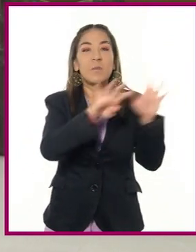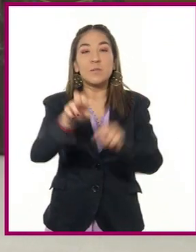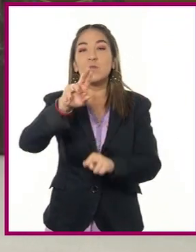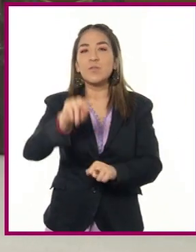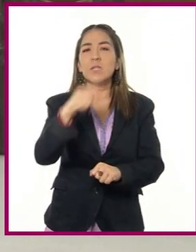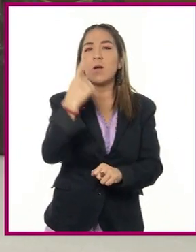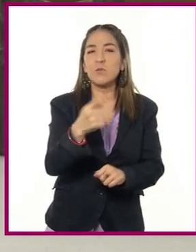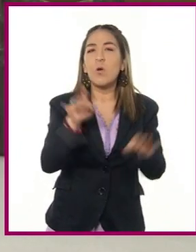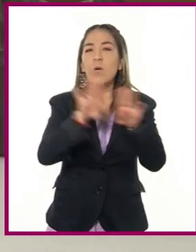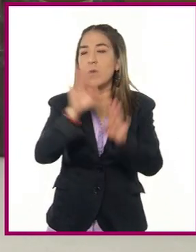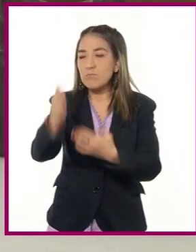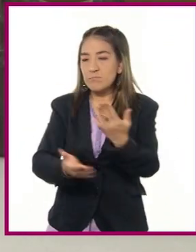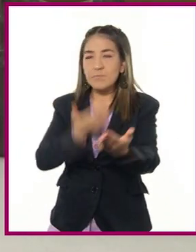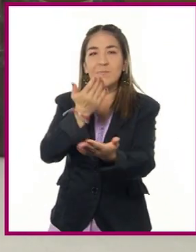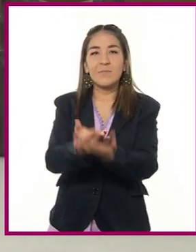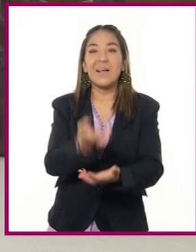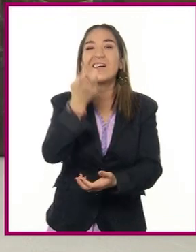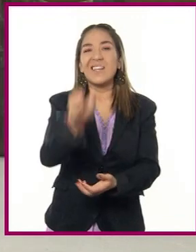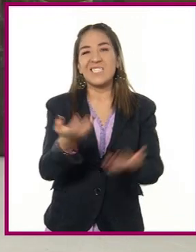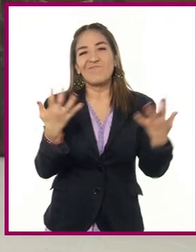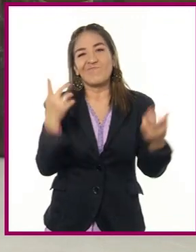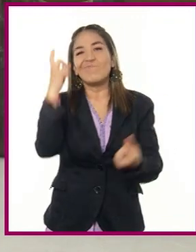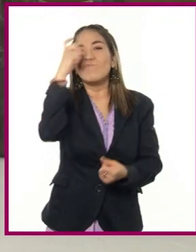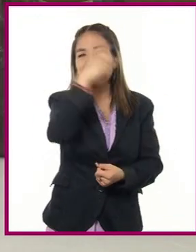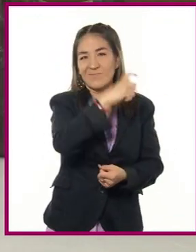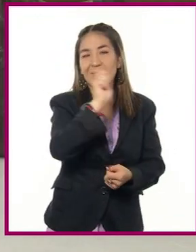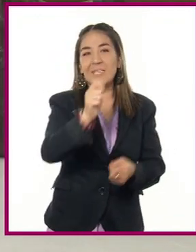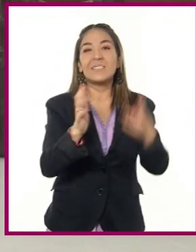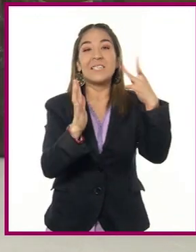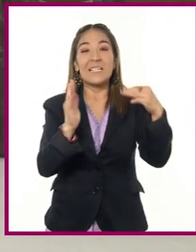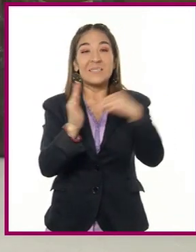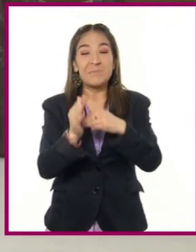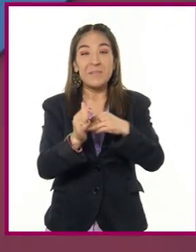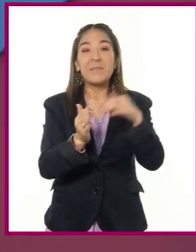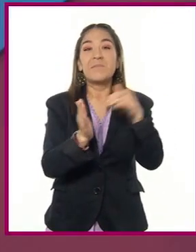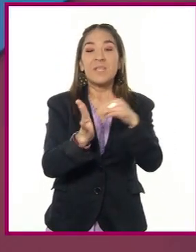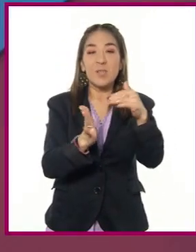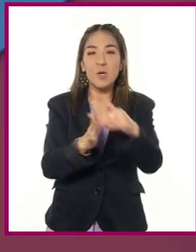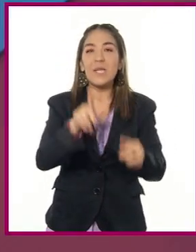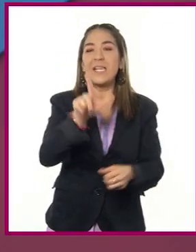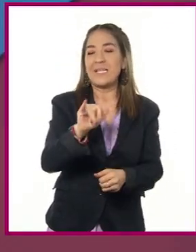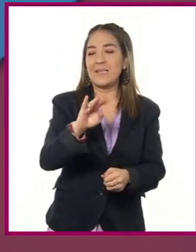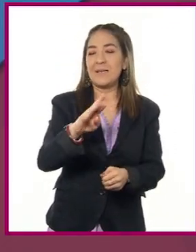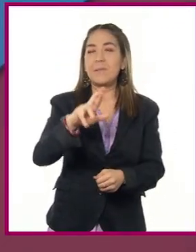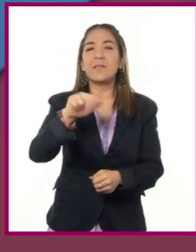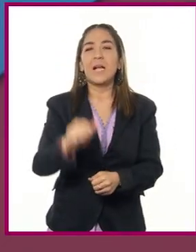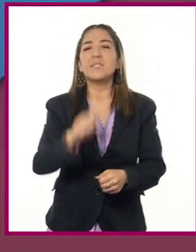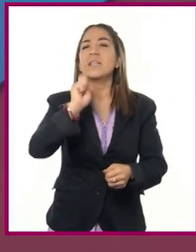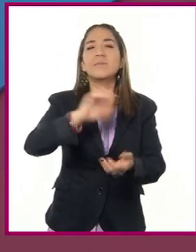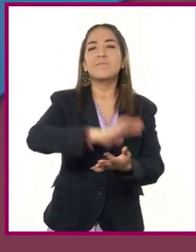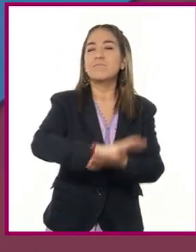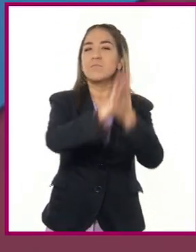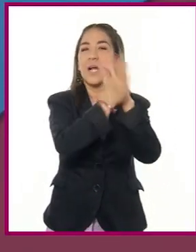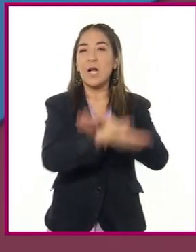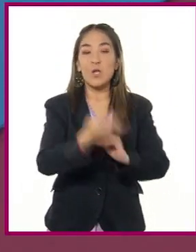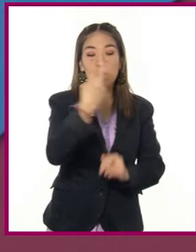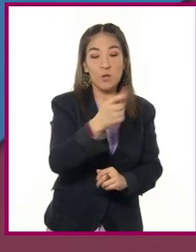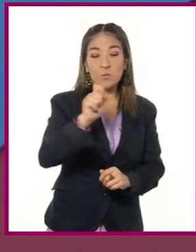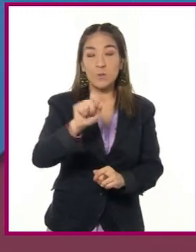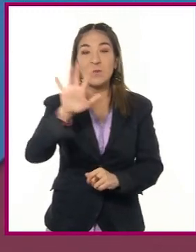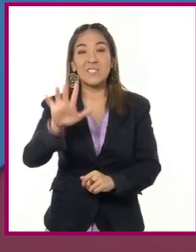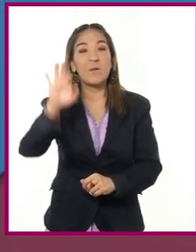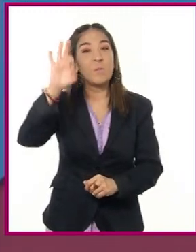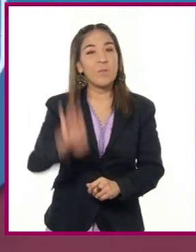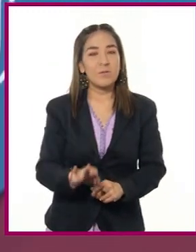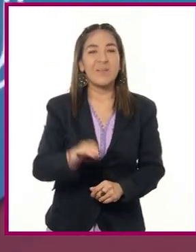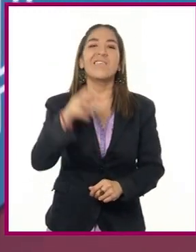un presupuesto con un déficit público de 3,000 millones de libras, equivalente a 2.5%